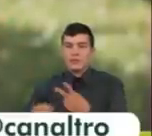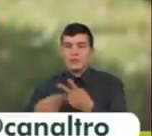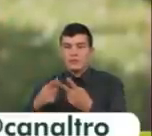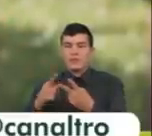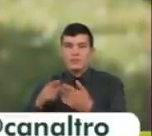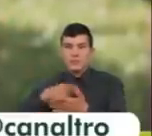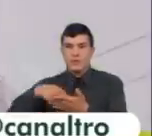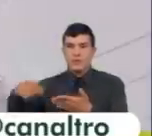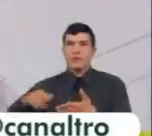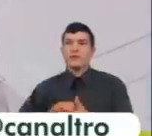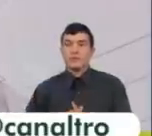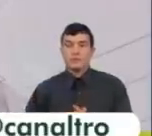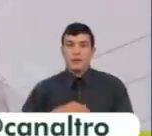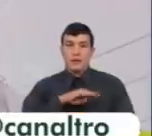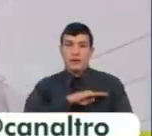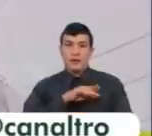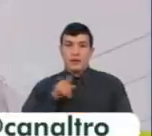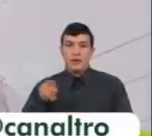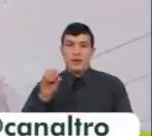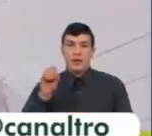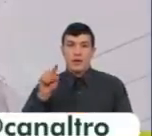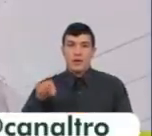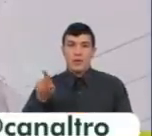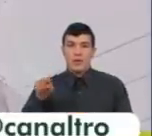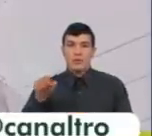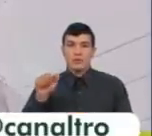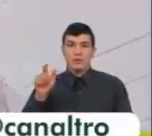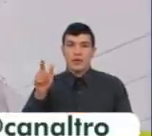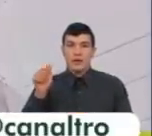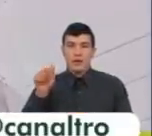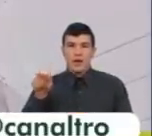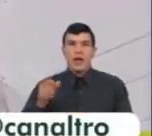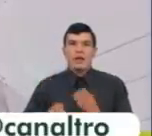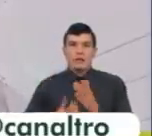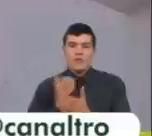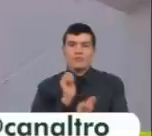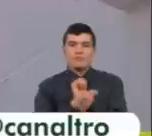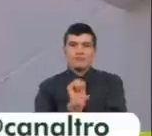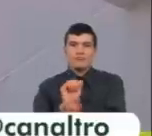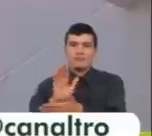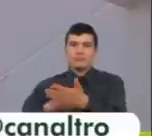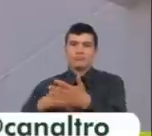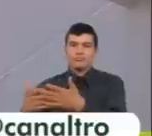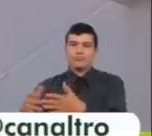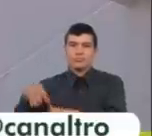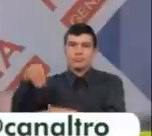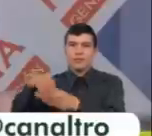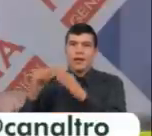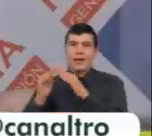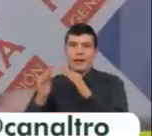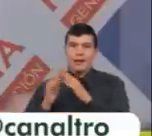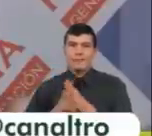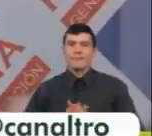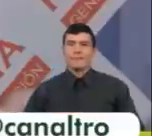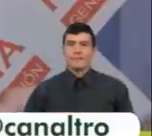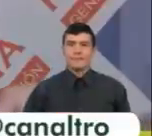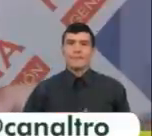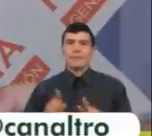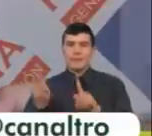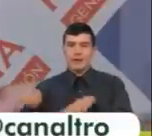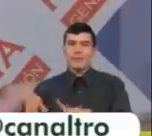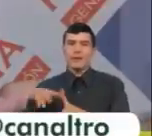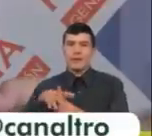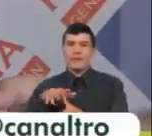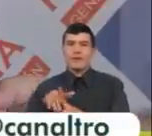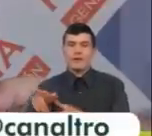que des alcalde de onzaga de ese periodo también está capturado Y actualmente se encuentra con detención domiciliaria él también está afectado con